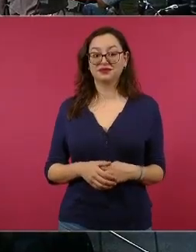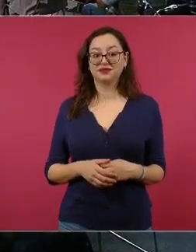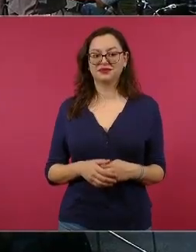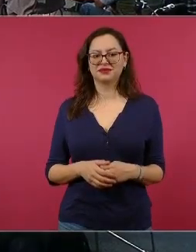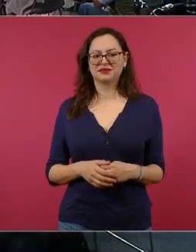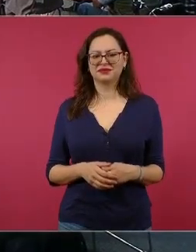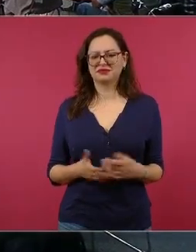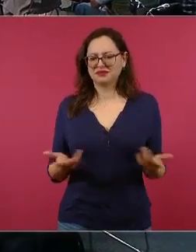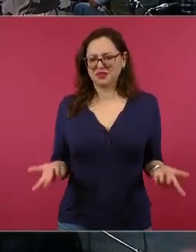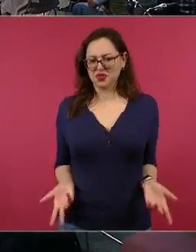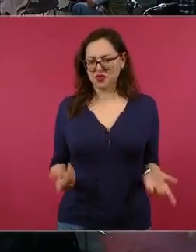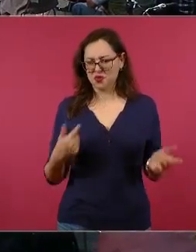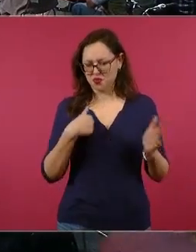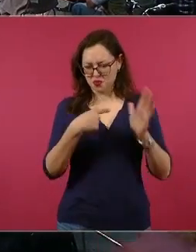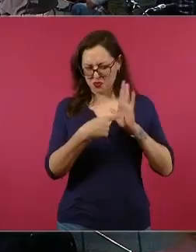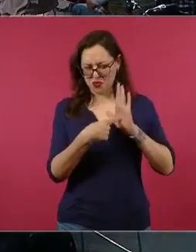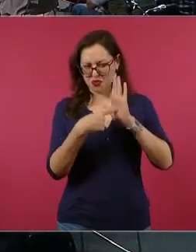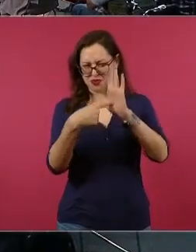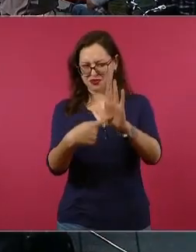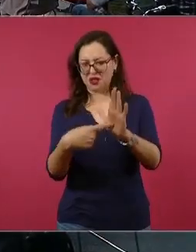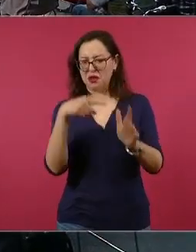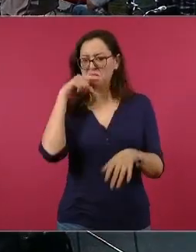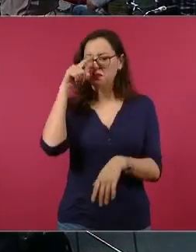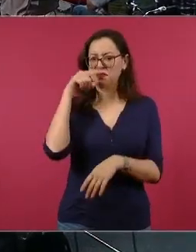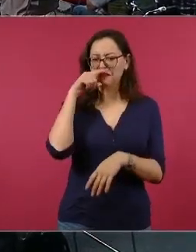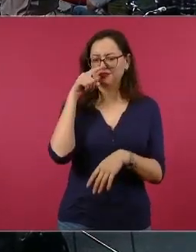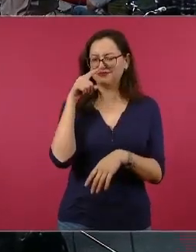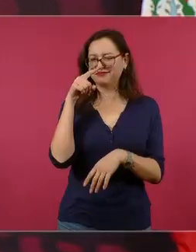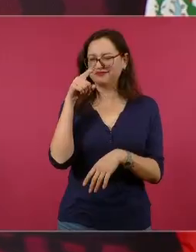No, ya, ¿para qué voy a estar aquí presumiendo?